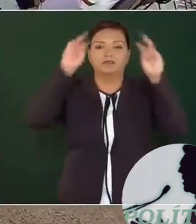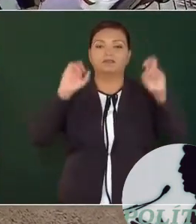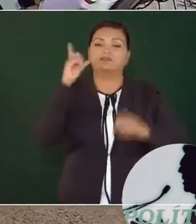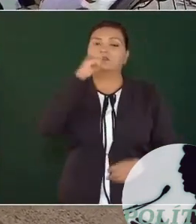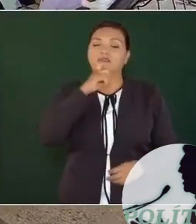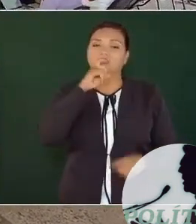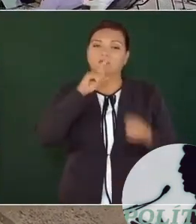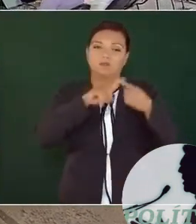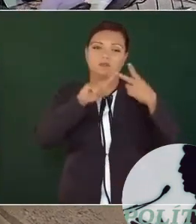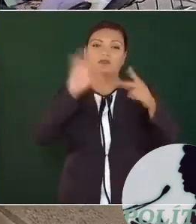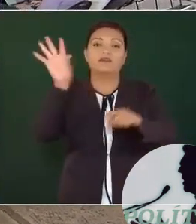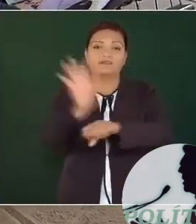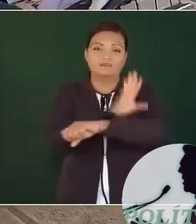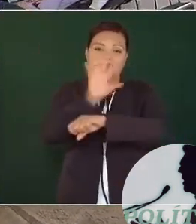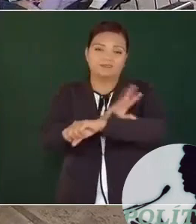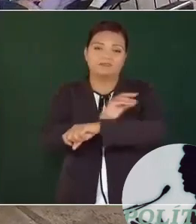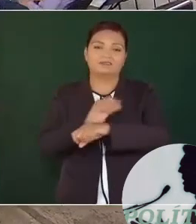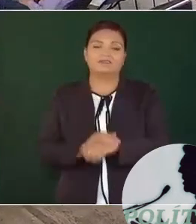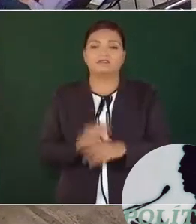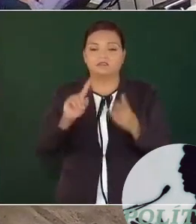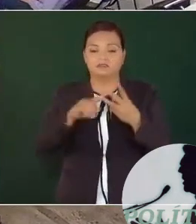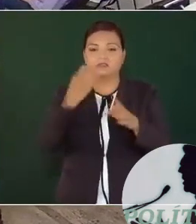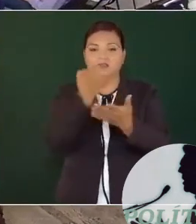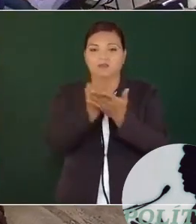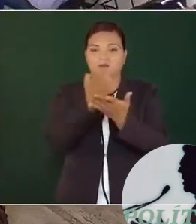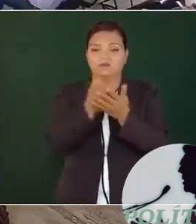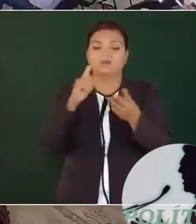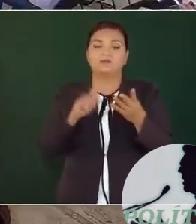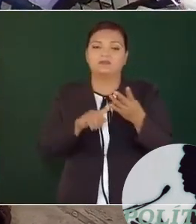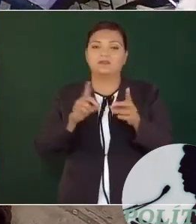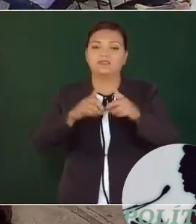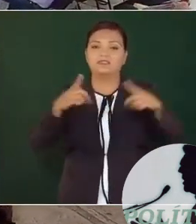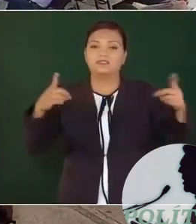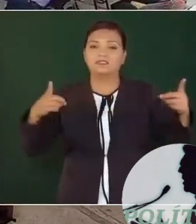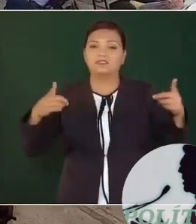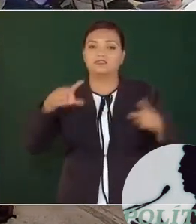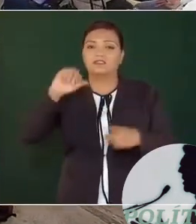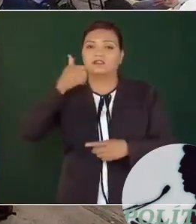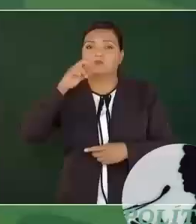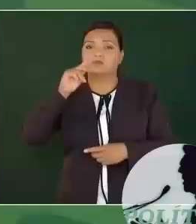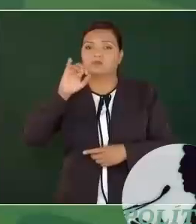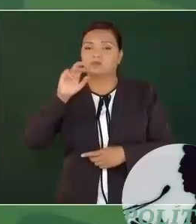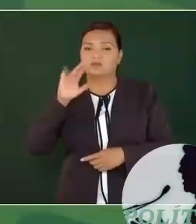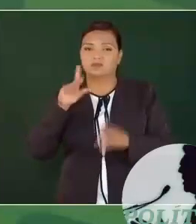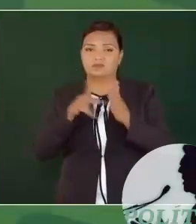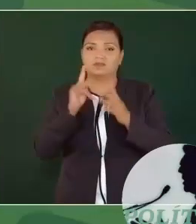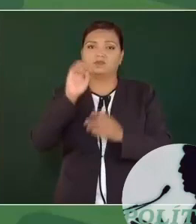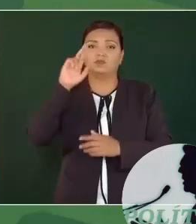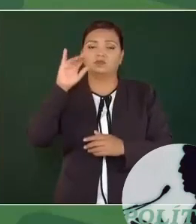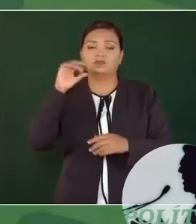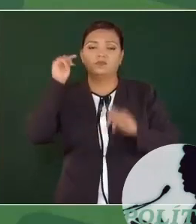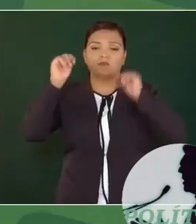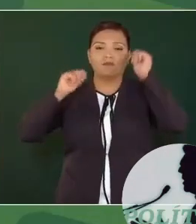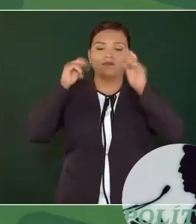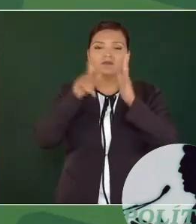agua, energía, economía, desarrollo agropecuario, turismo, infraestructura de